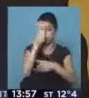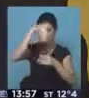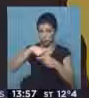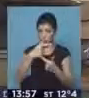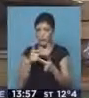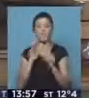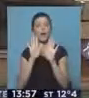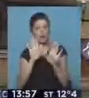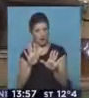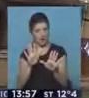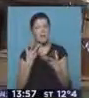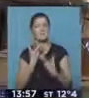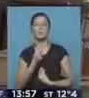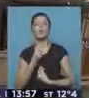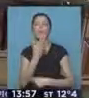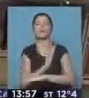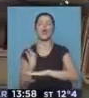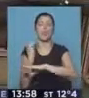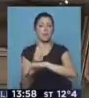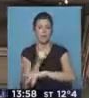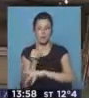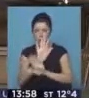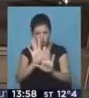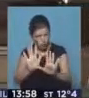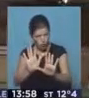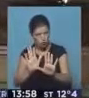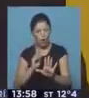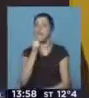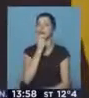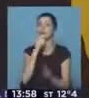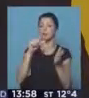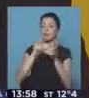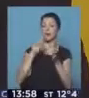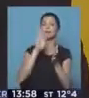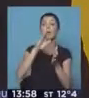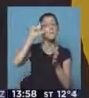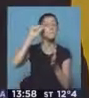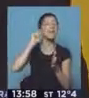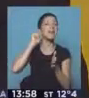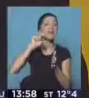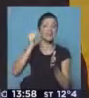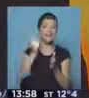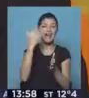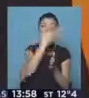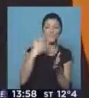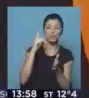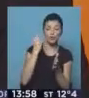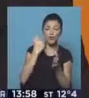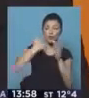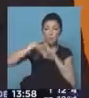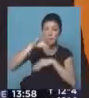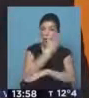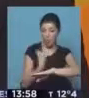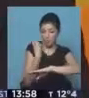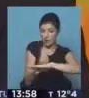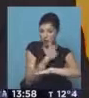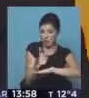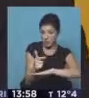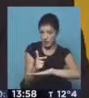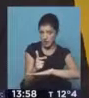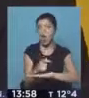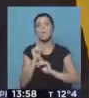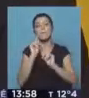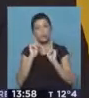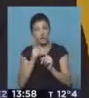que preocupan, que inquietan. En otoño, aparentemente el otoño boreal, que es nuestra primavera, es decir, a partir del 21 de septiembre, mientras tanto el